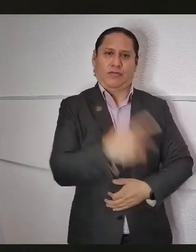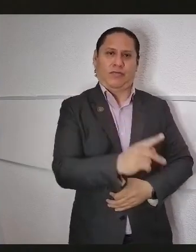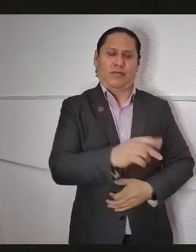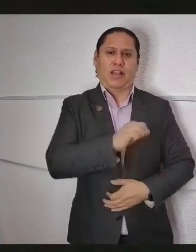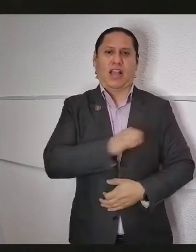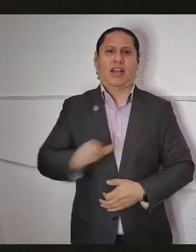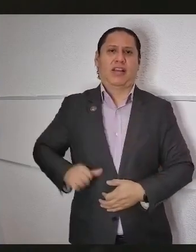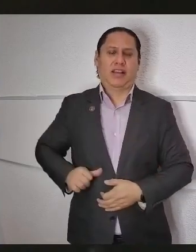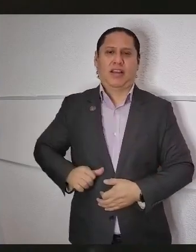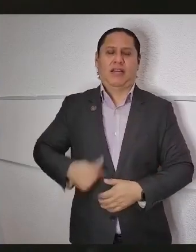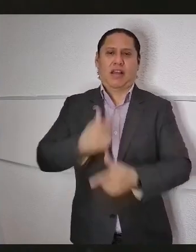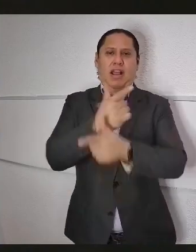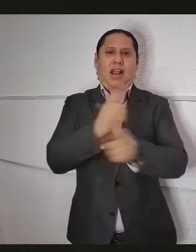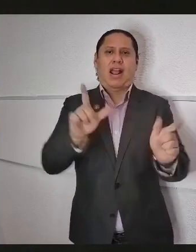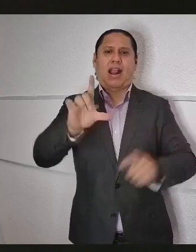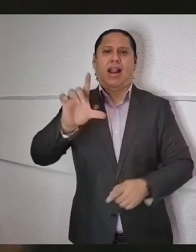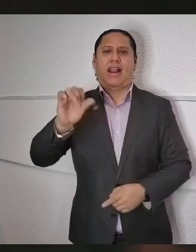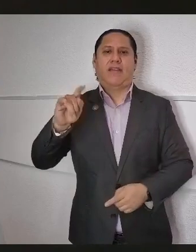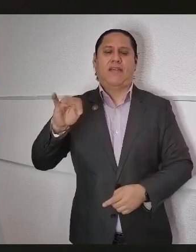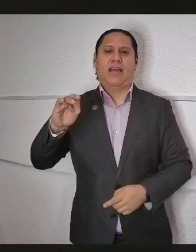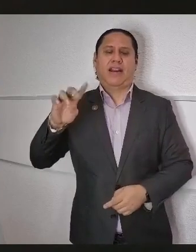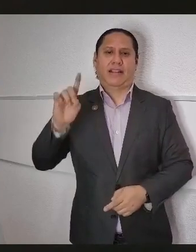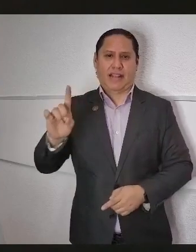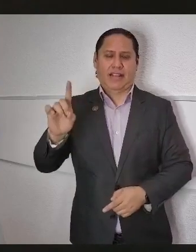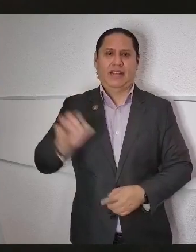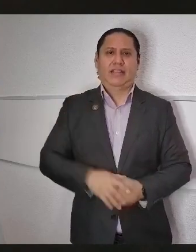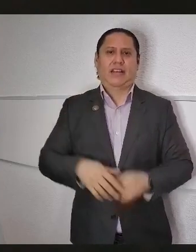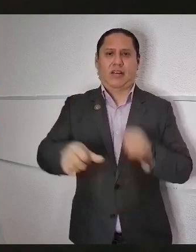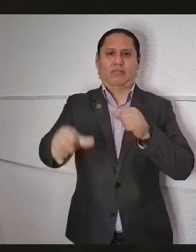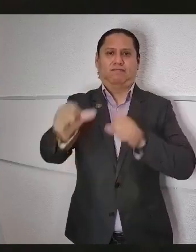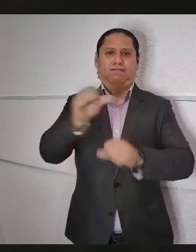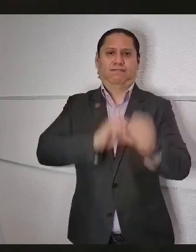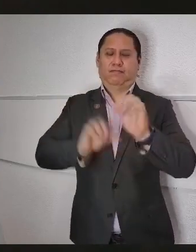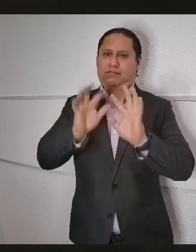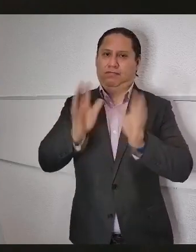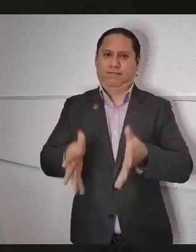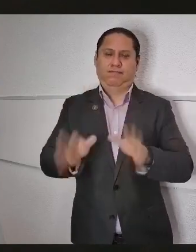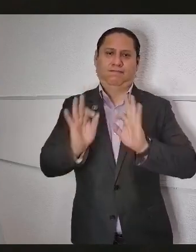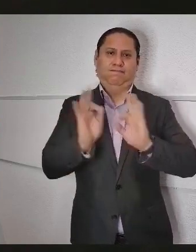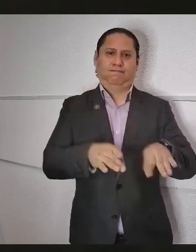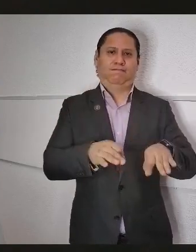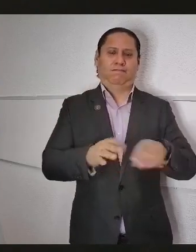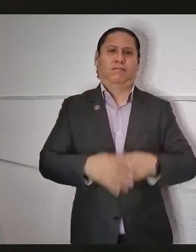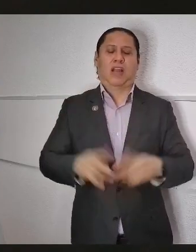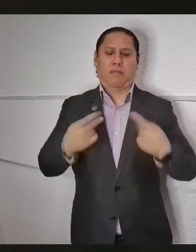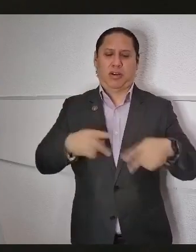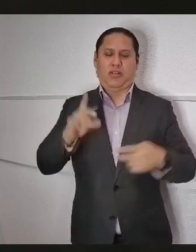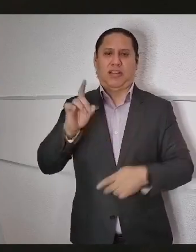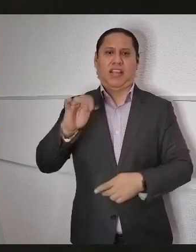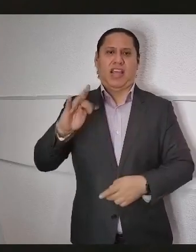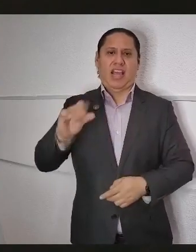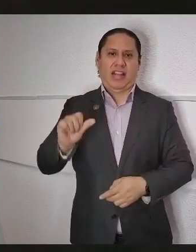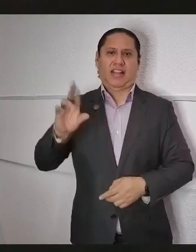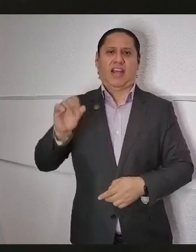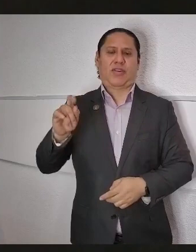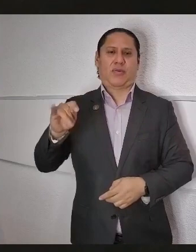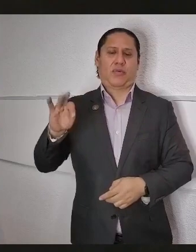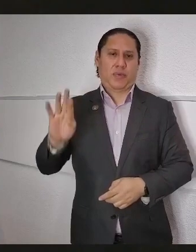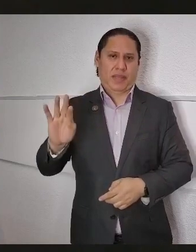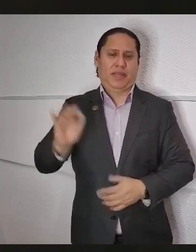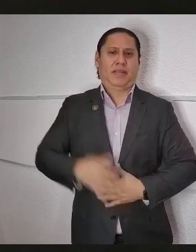el Ayuntamiento de La Libertad, Chiapas, en sustitución definitiva de la ciudadana Diana Rubí Lizcano